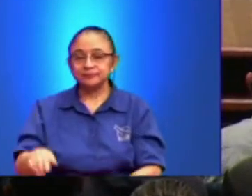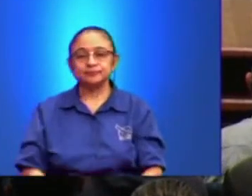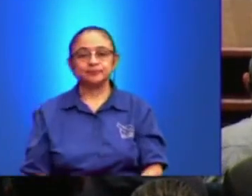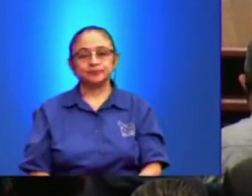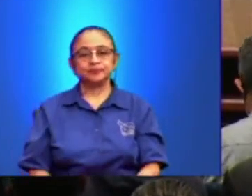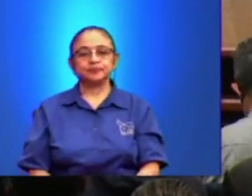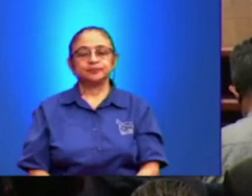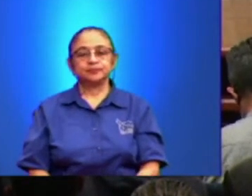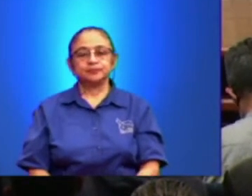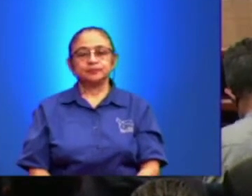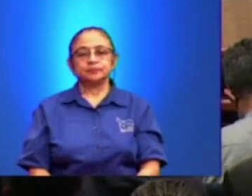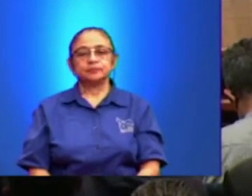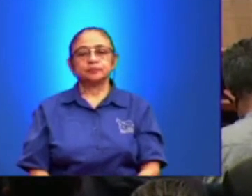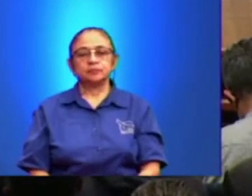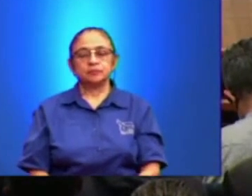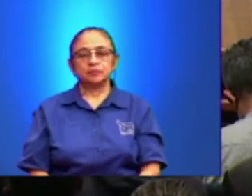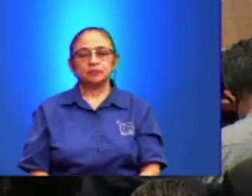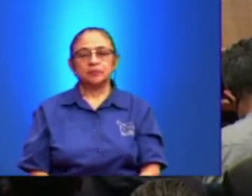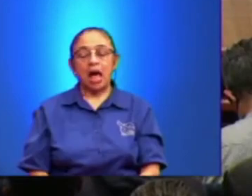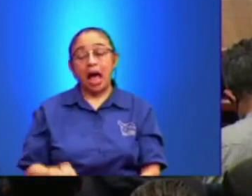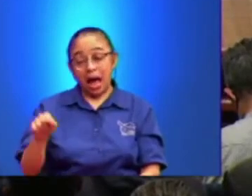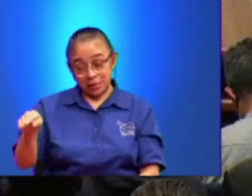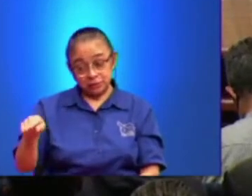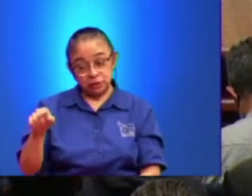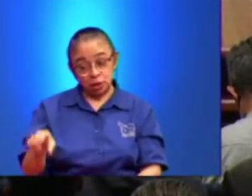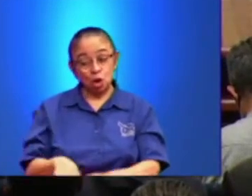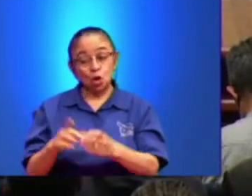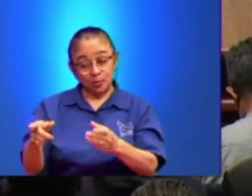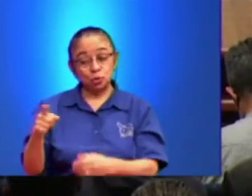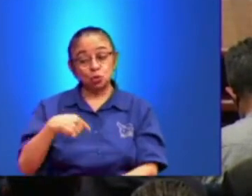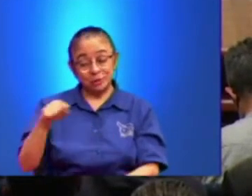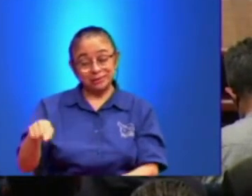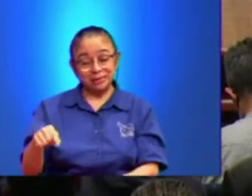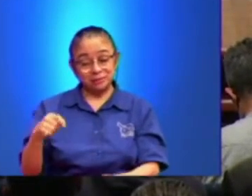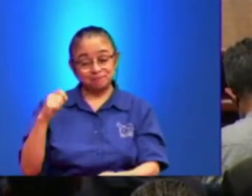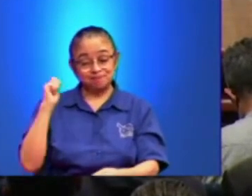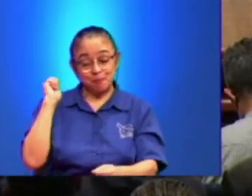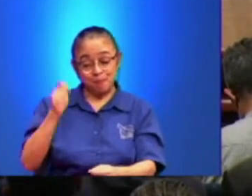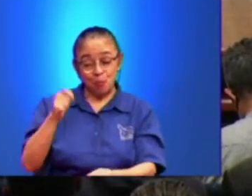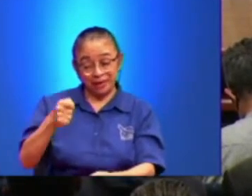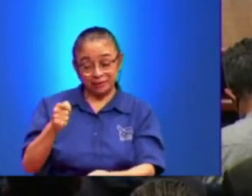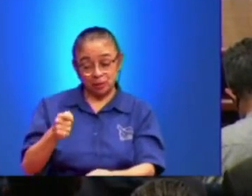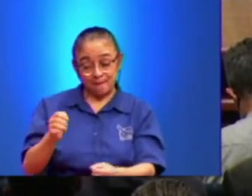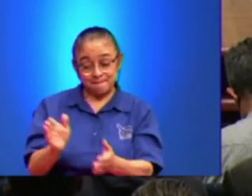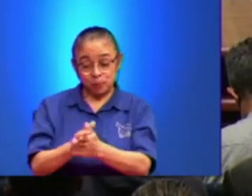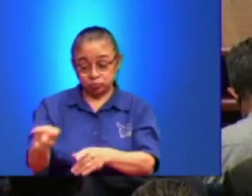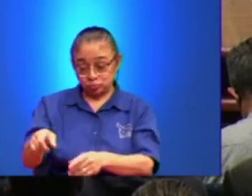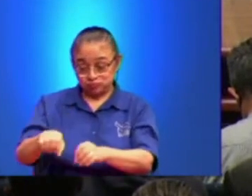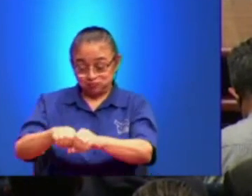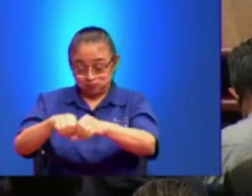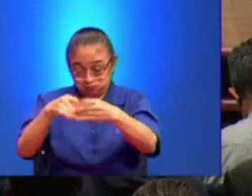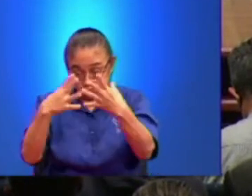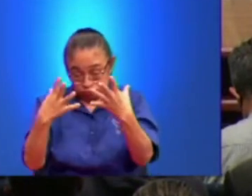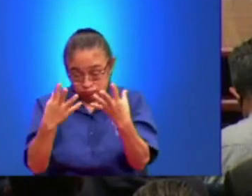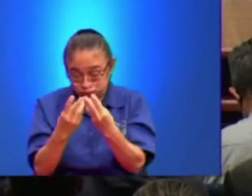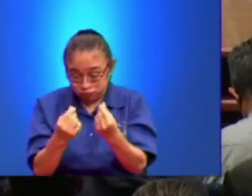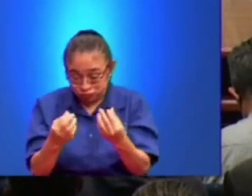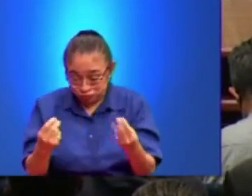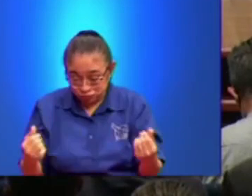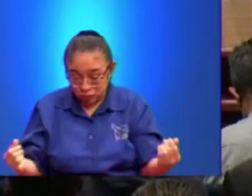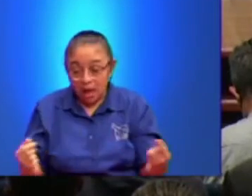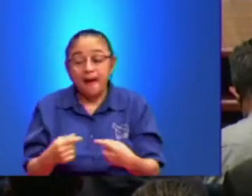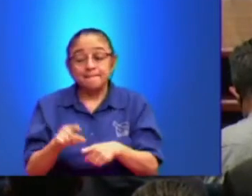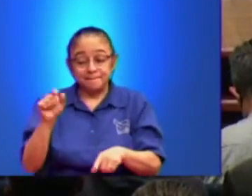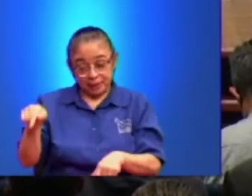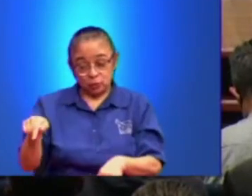te pego martí a su terror y te rajes tt te rompes tensas es pero si te meto en el